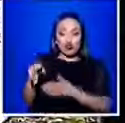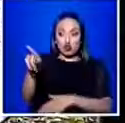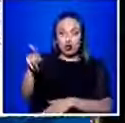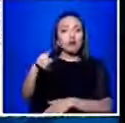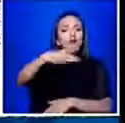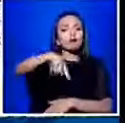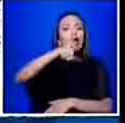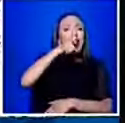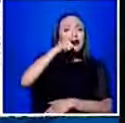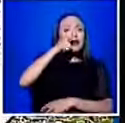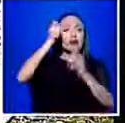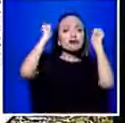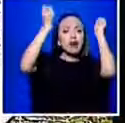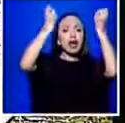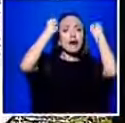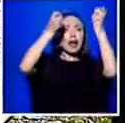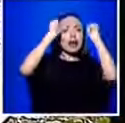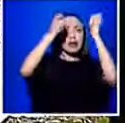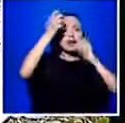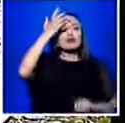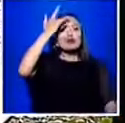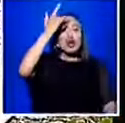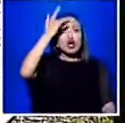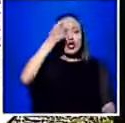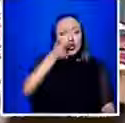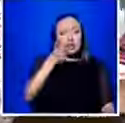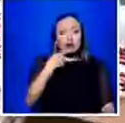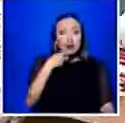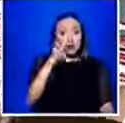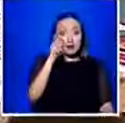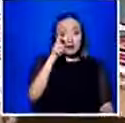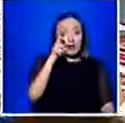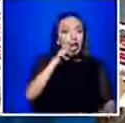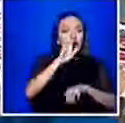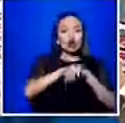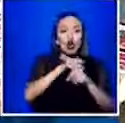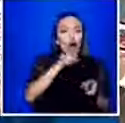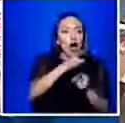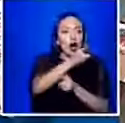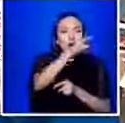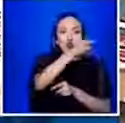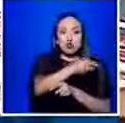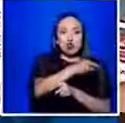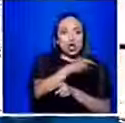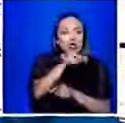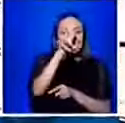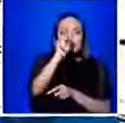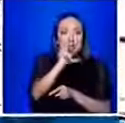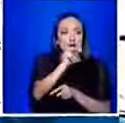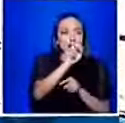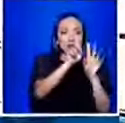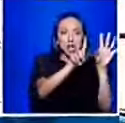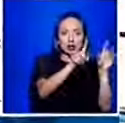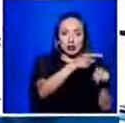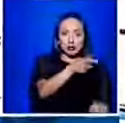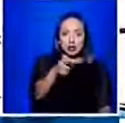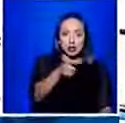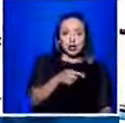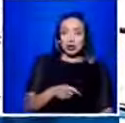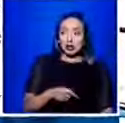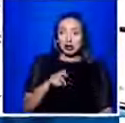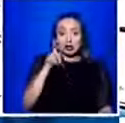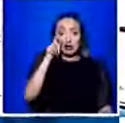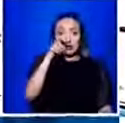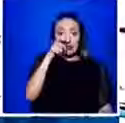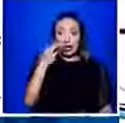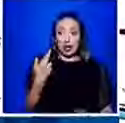protestaron este lunes en la fiscalía en Quito por el dictamen abstentivo a los 6 militares procesados por este caso. El pasado jueves, la fiscal a cargo